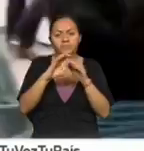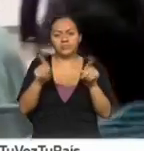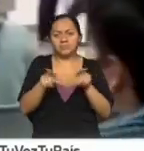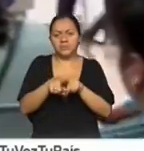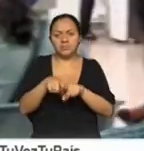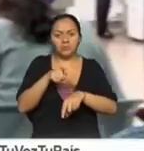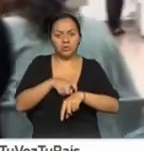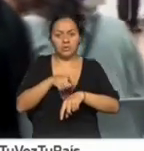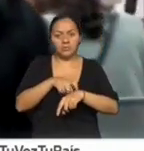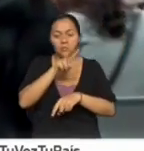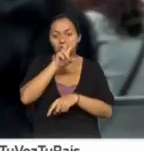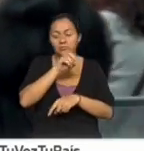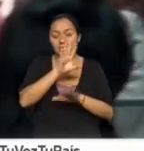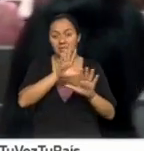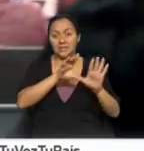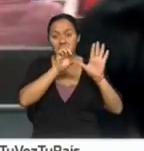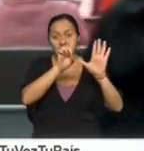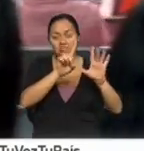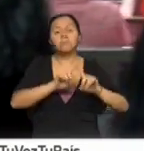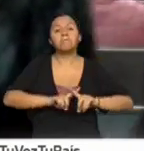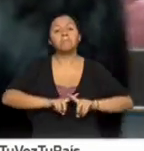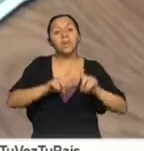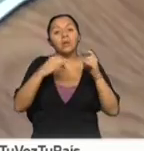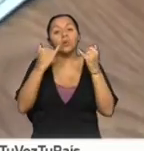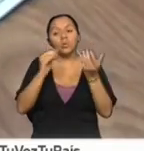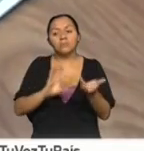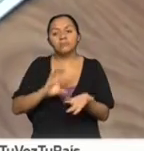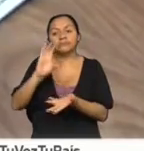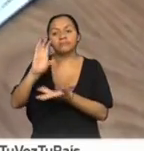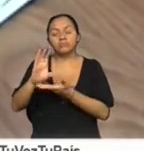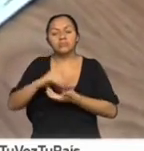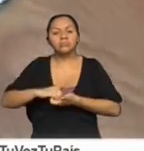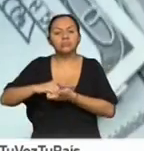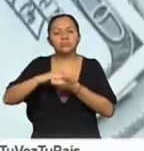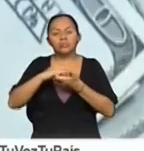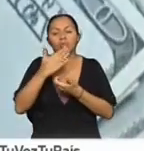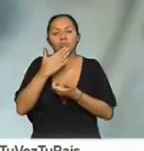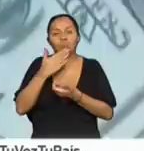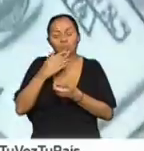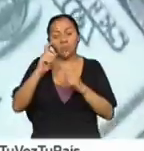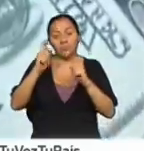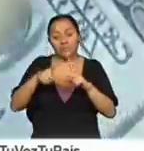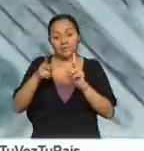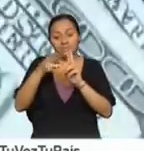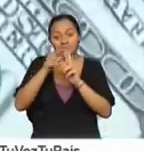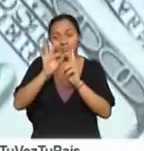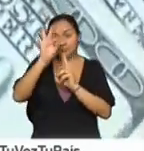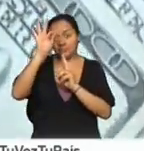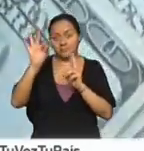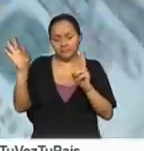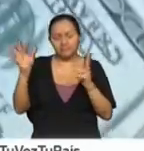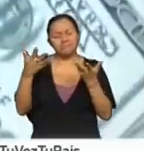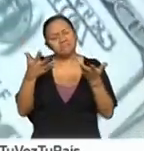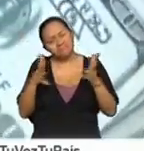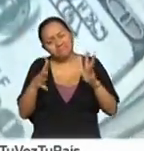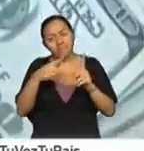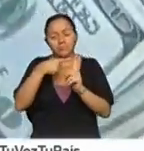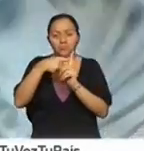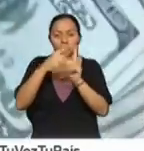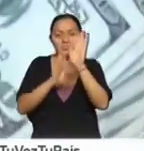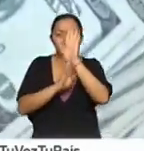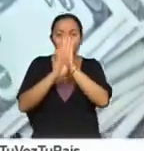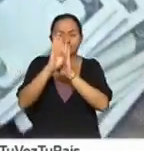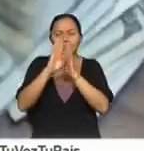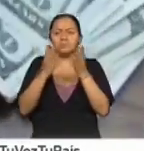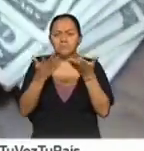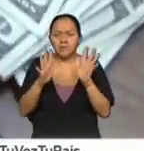2016 esto sin tomar en cuenta las contribuciones solidarias la cifra da cuenta de una variación positiva en el crecimiento